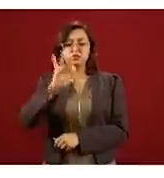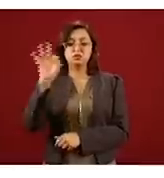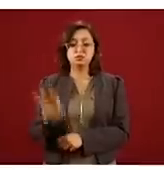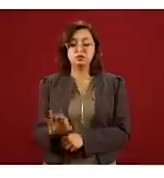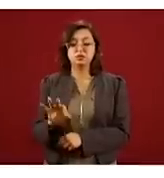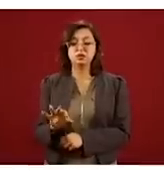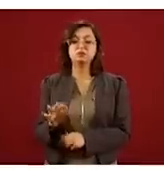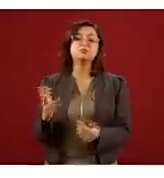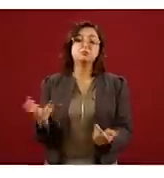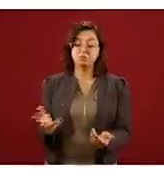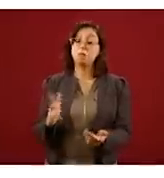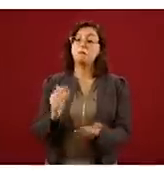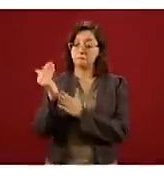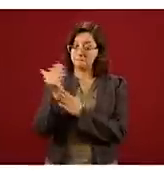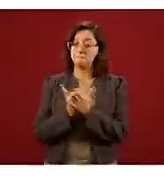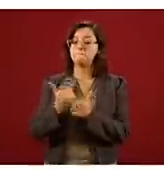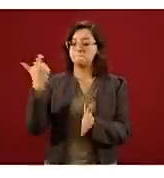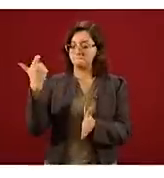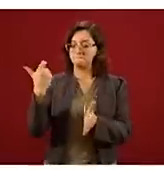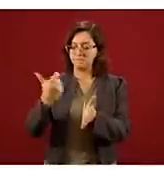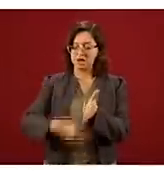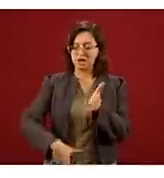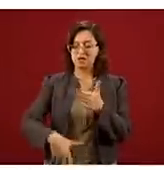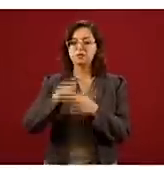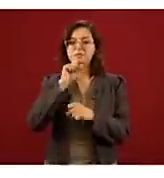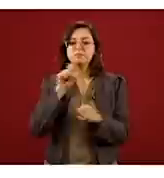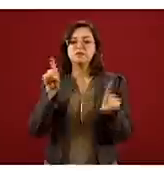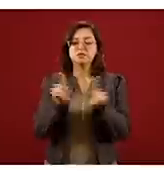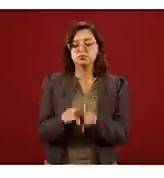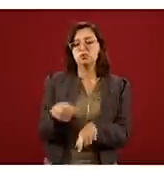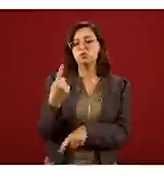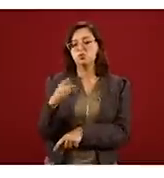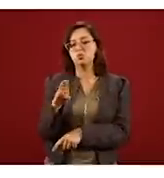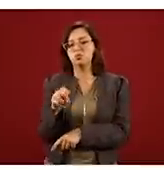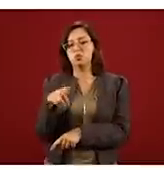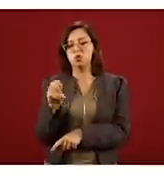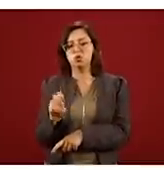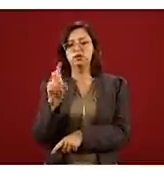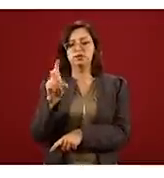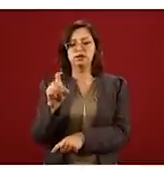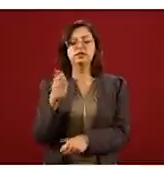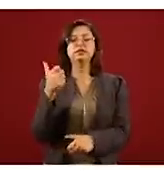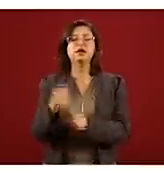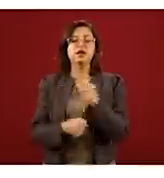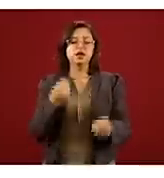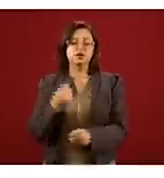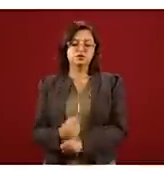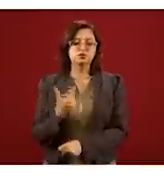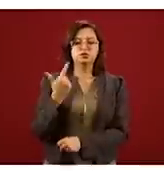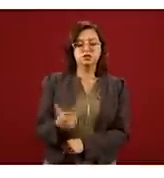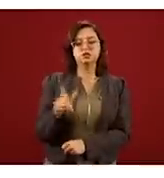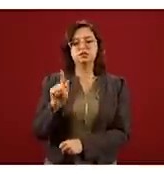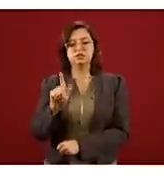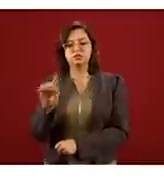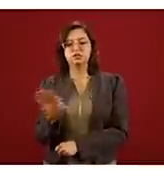fue una muy buena tasa y también emitimos un bono a 30 años con una tasa de 7.70.